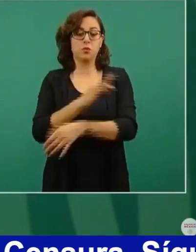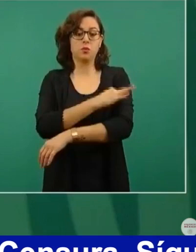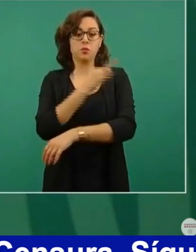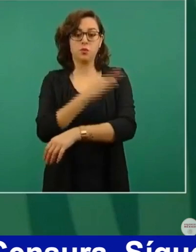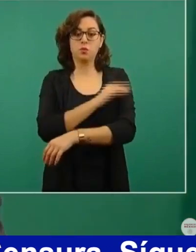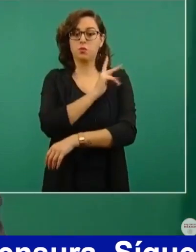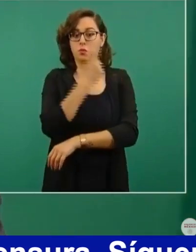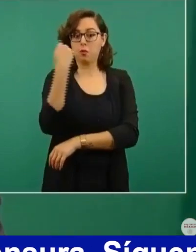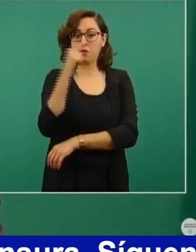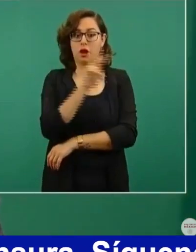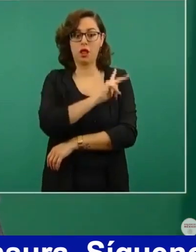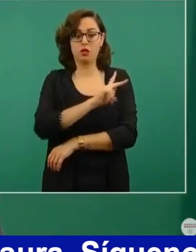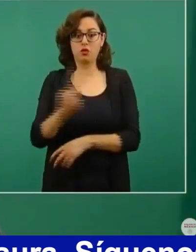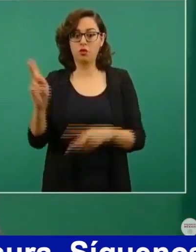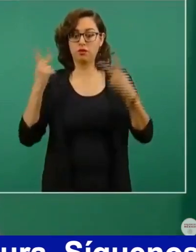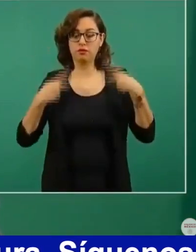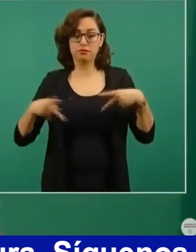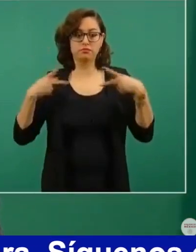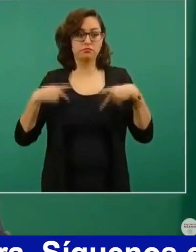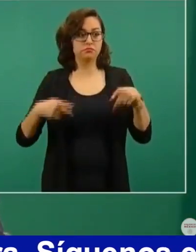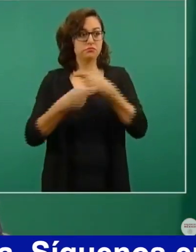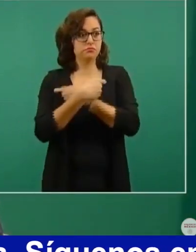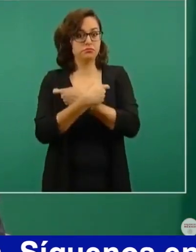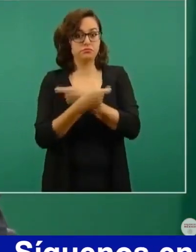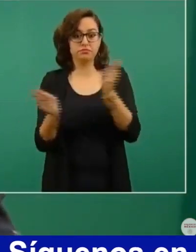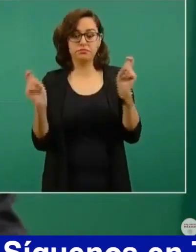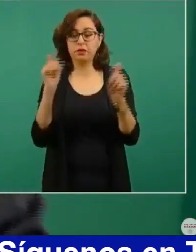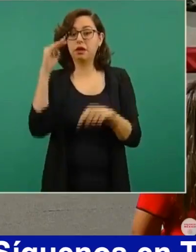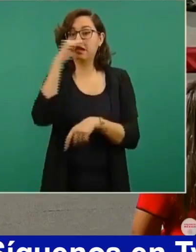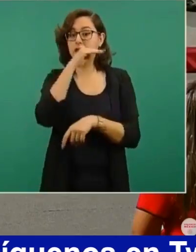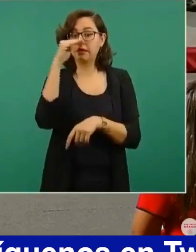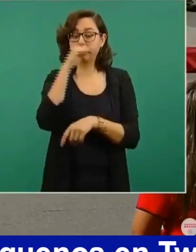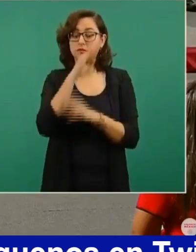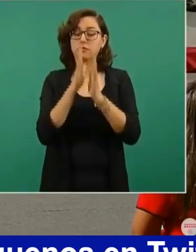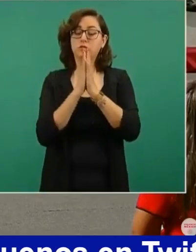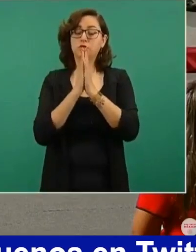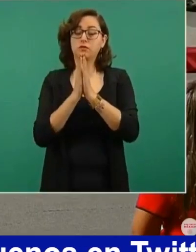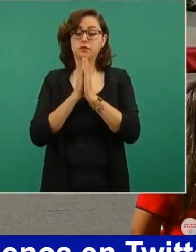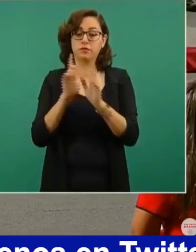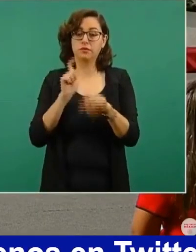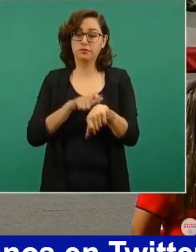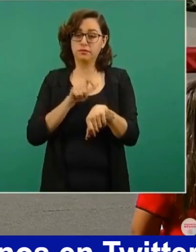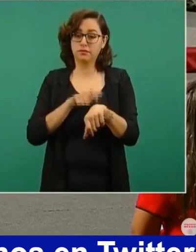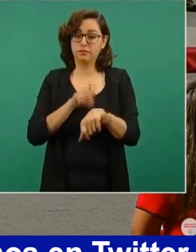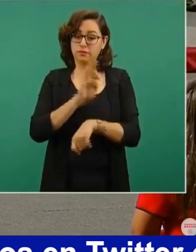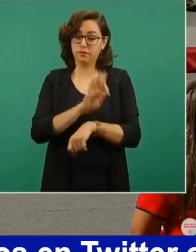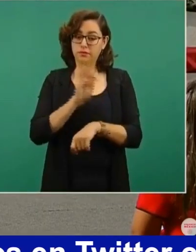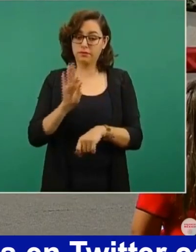haber vacunas para todas y todos. Espere su turno, por favor. Muchas gracias, presidente.